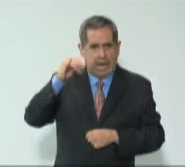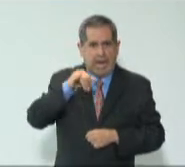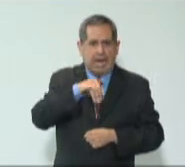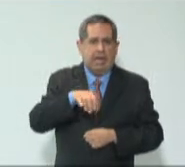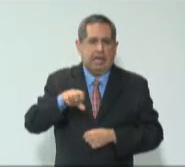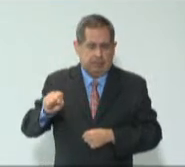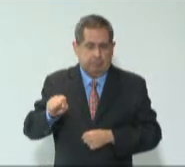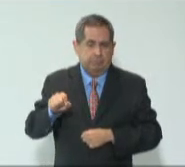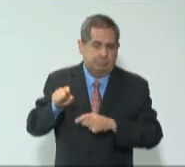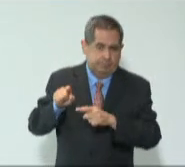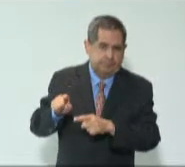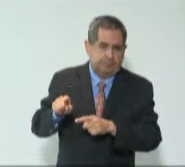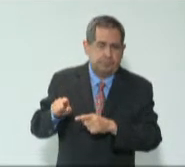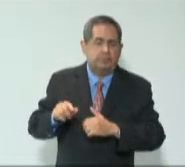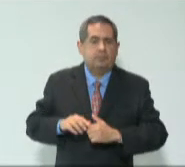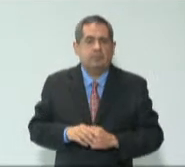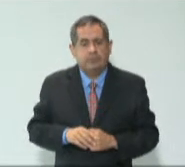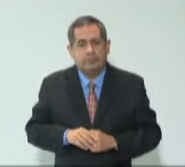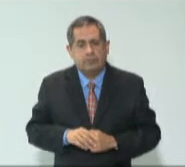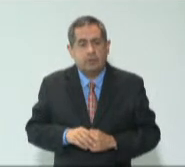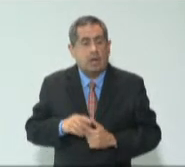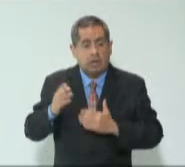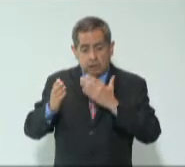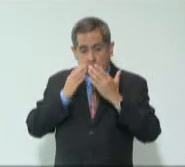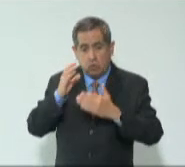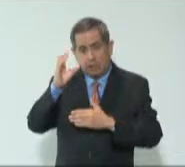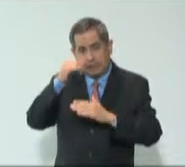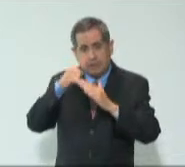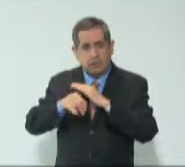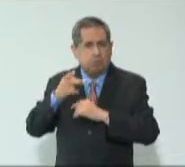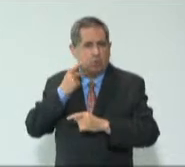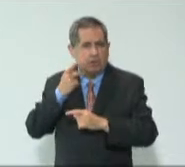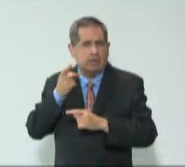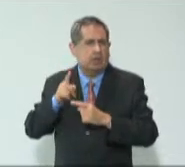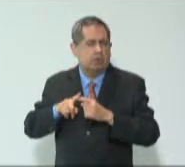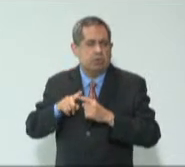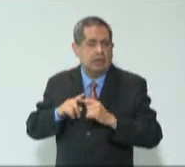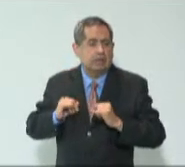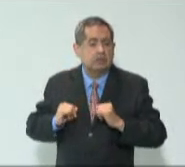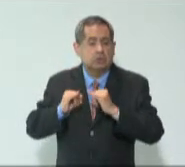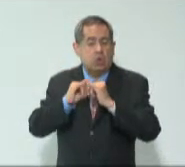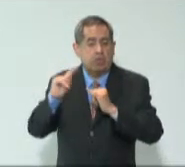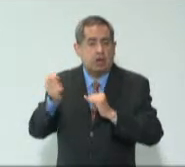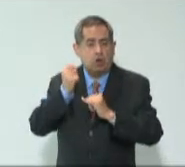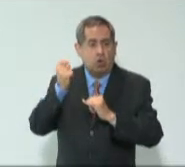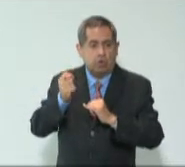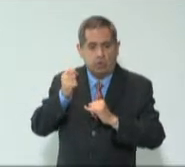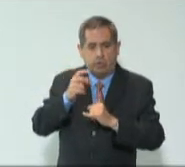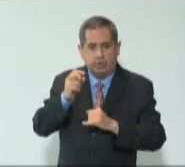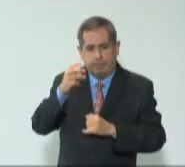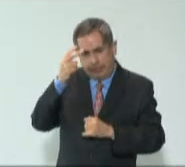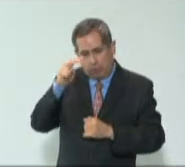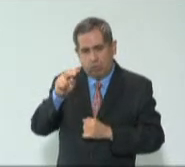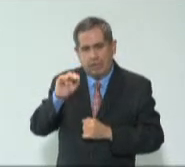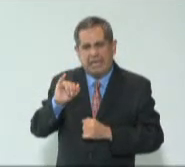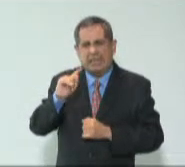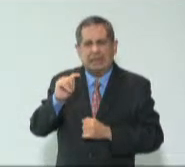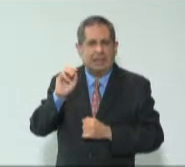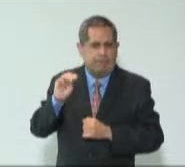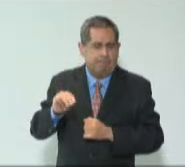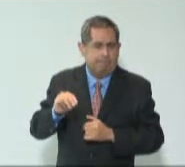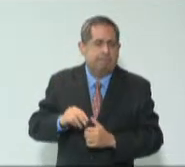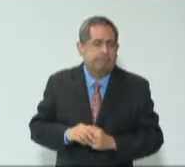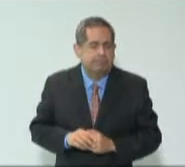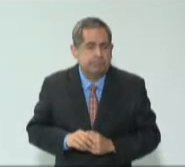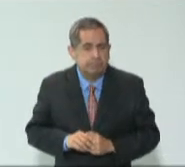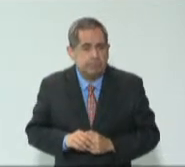Mexicano del Seguro Social estudió ciencia política en el Instituto Tecnológico autónomo de México el itam realizó